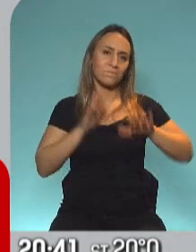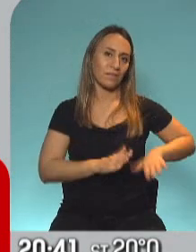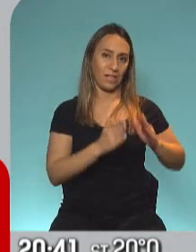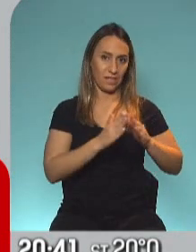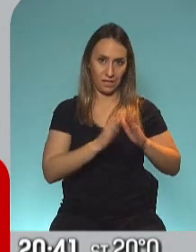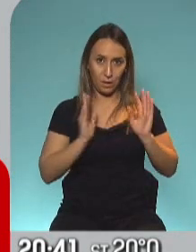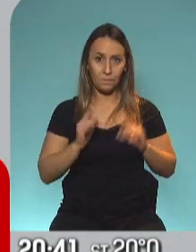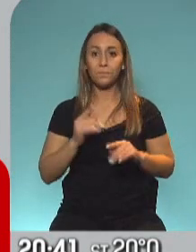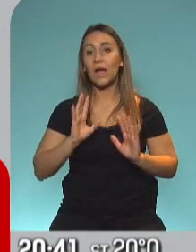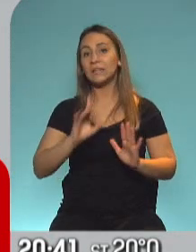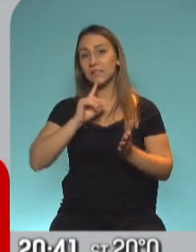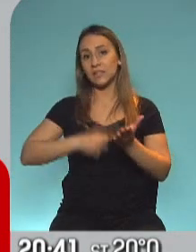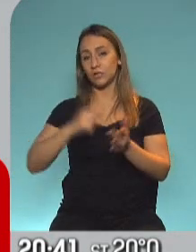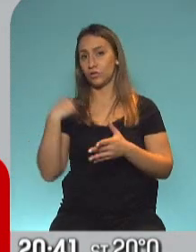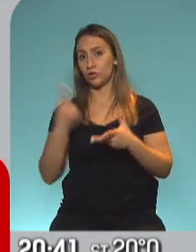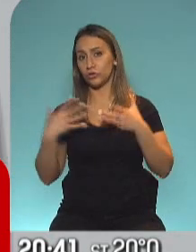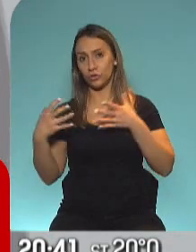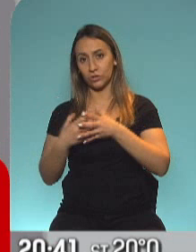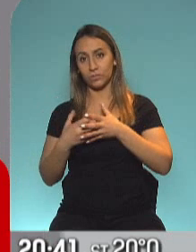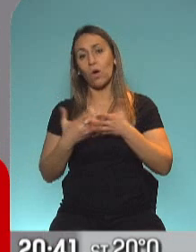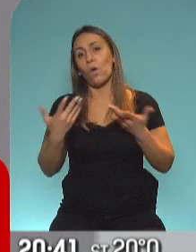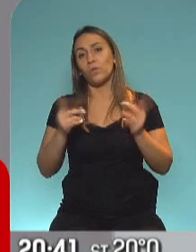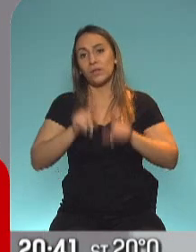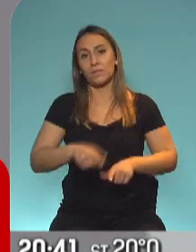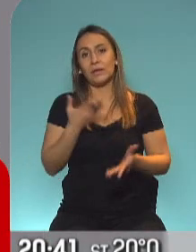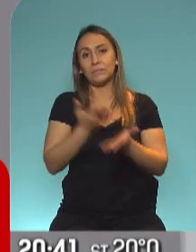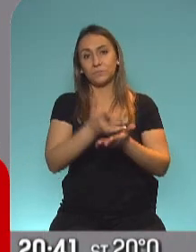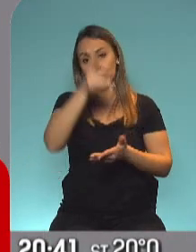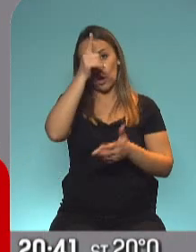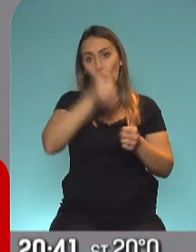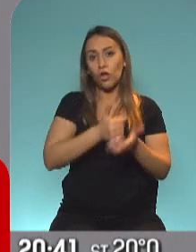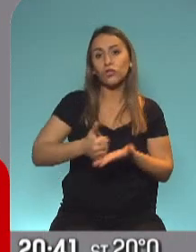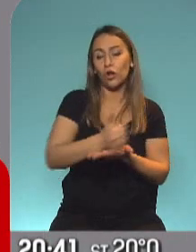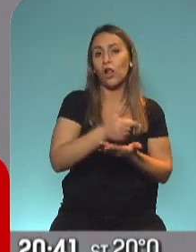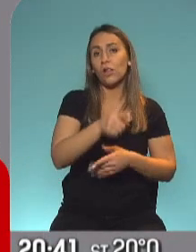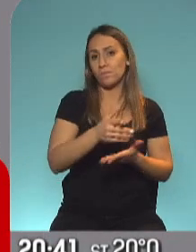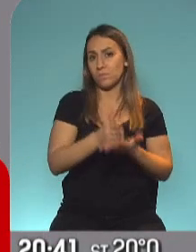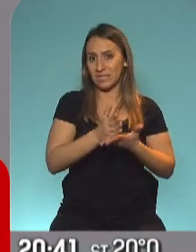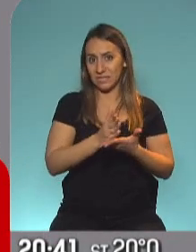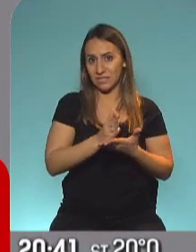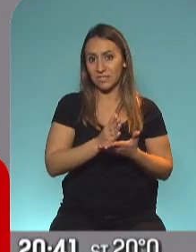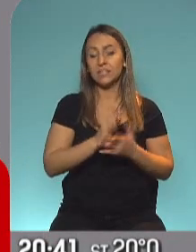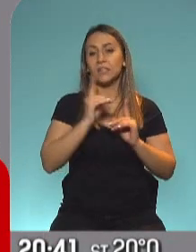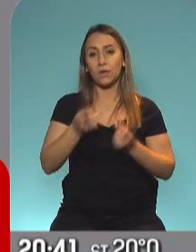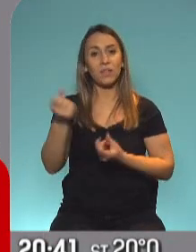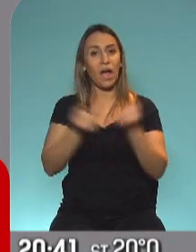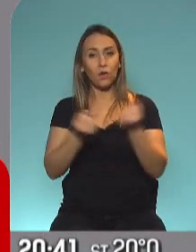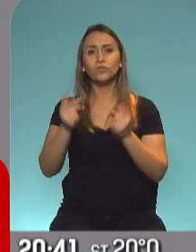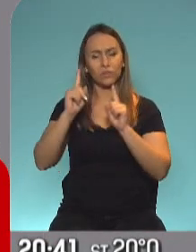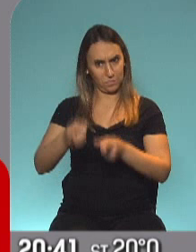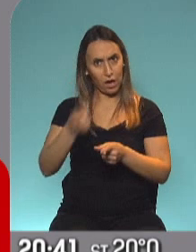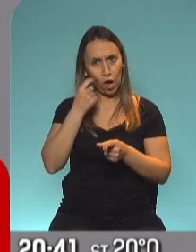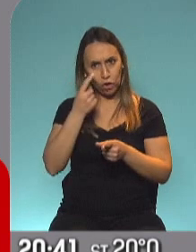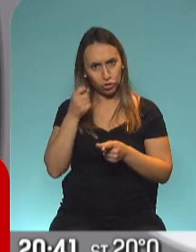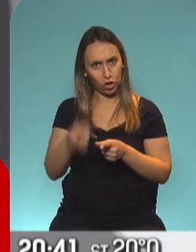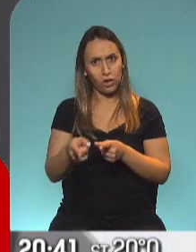tomado, además obviamente de aumentar y pedir que se aumente el control del transporte y la circulación vehicular y de la circulación en general,